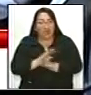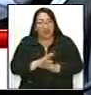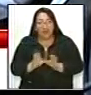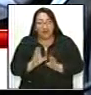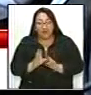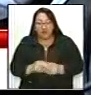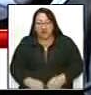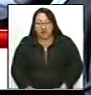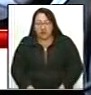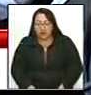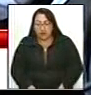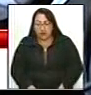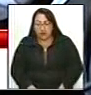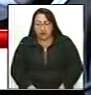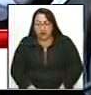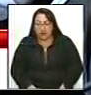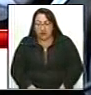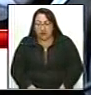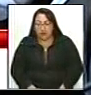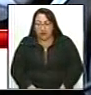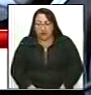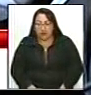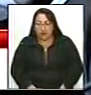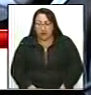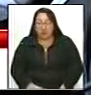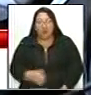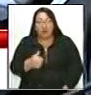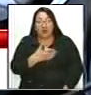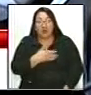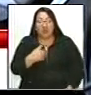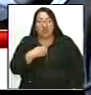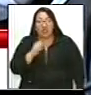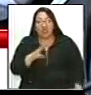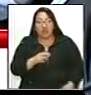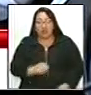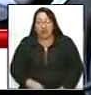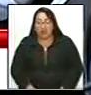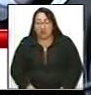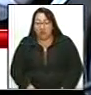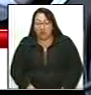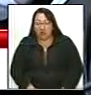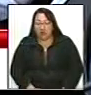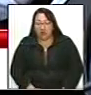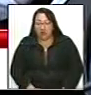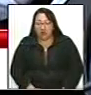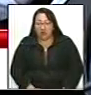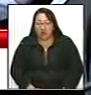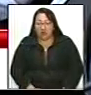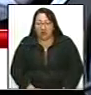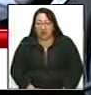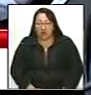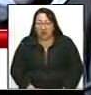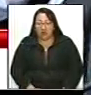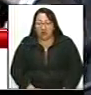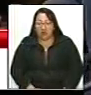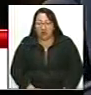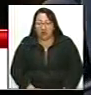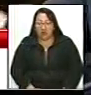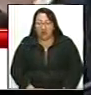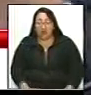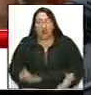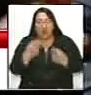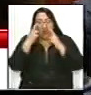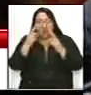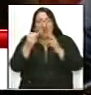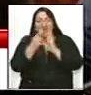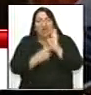al extremo que el propio presidente de la subcomisión ha mencionado que si no le da la gana no lo va a hacer. ¿Dónde está el respeto